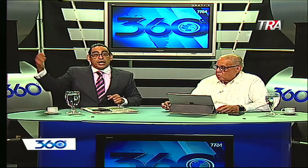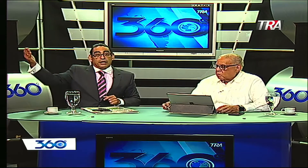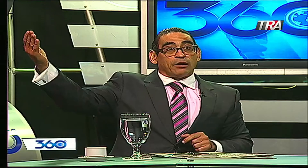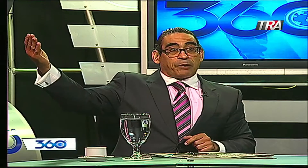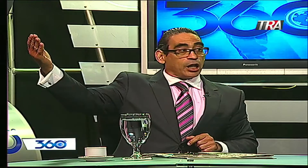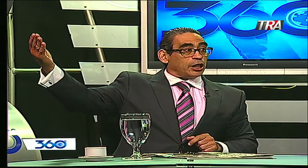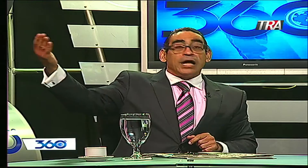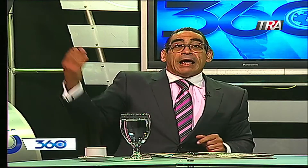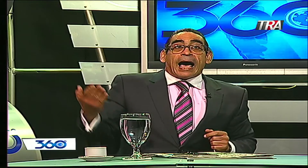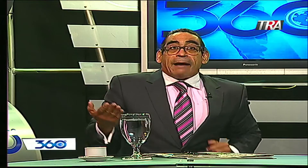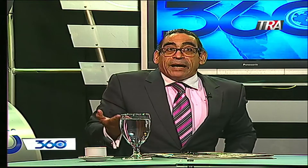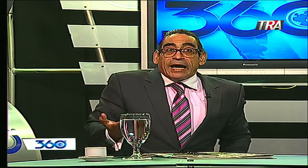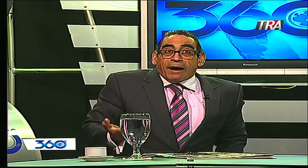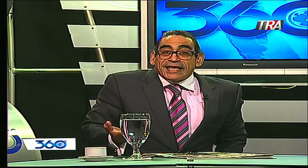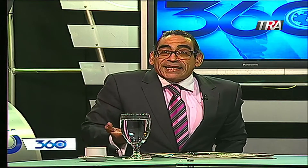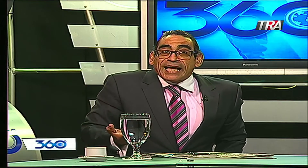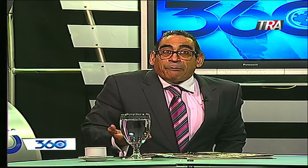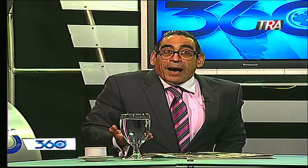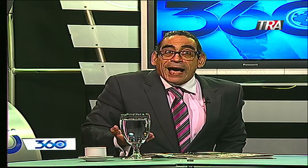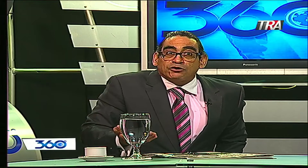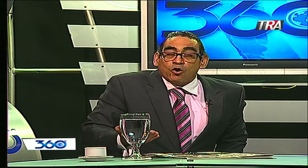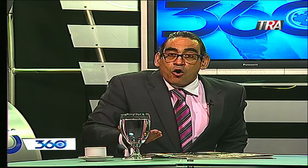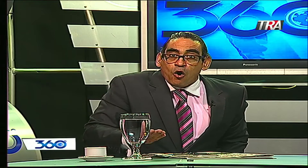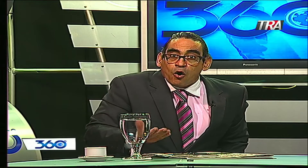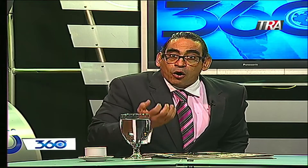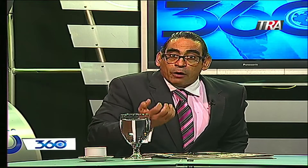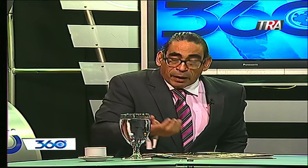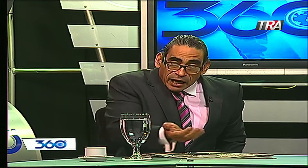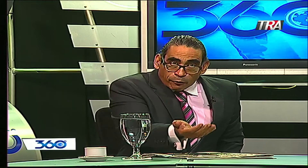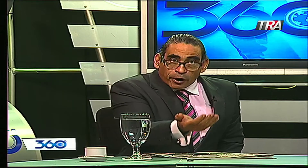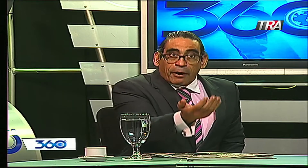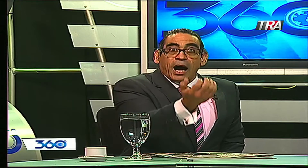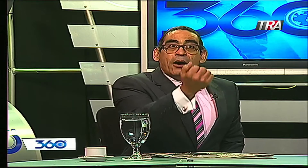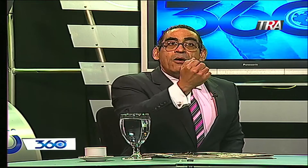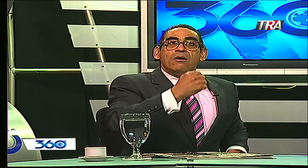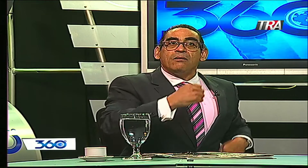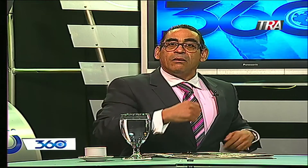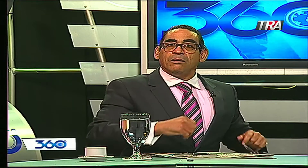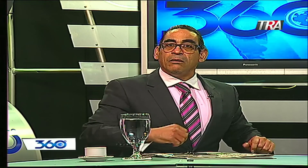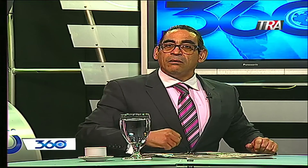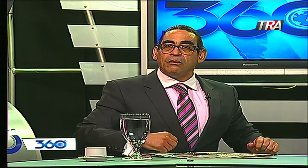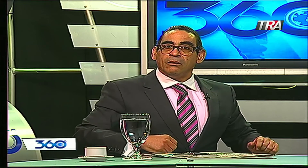Usted viene del PRD. Mira, vaya hacia el paso. Elía. Venga por abajo.